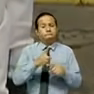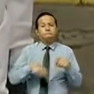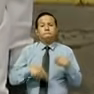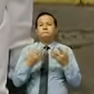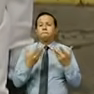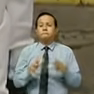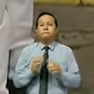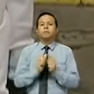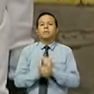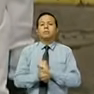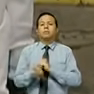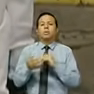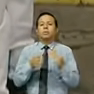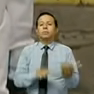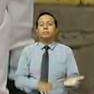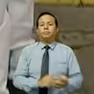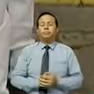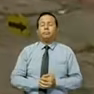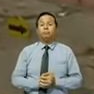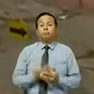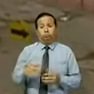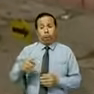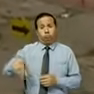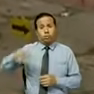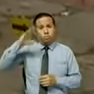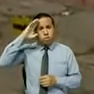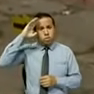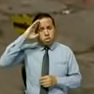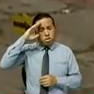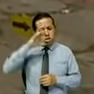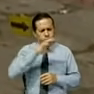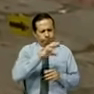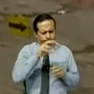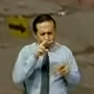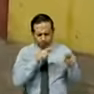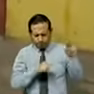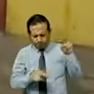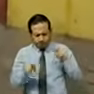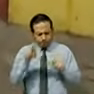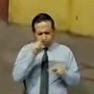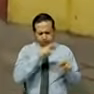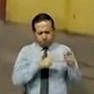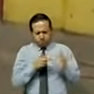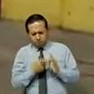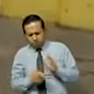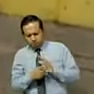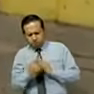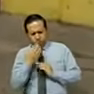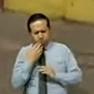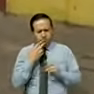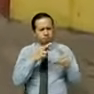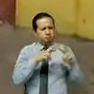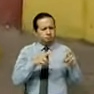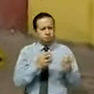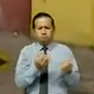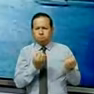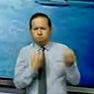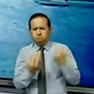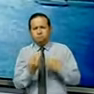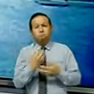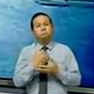de criminalística recabó indicios en la escena para investigar las verdaderas causas de esta muerte. Informó Roselena